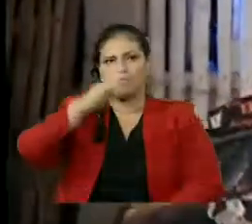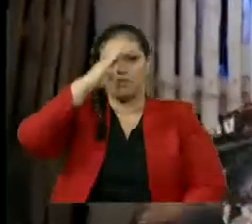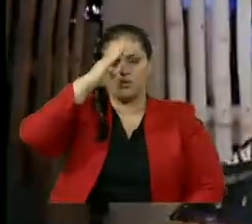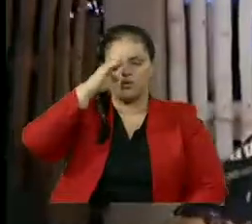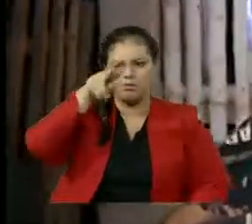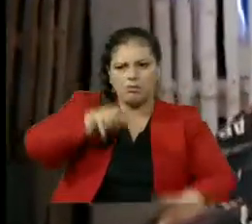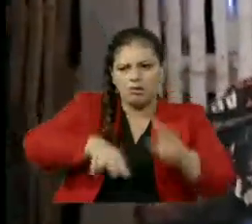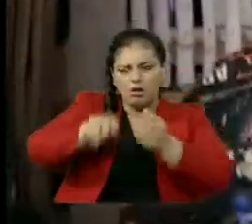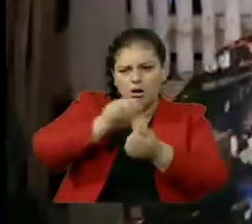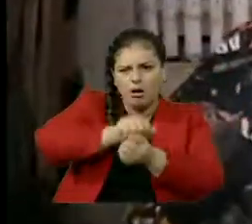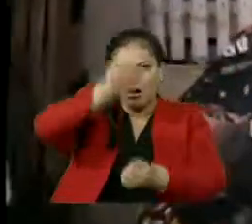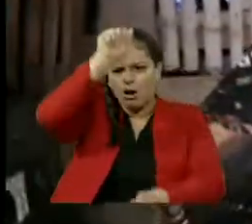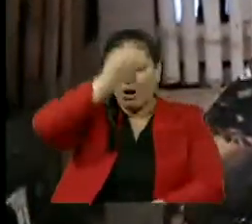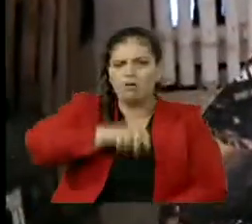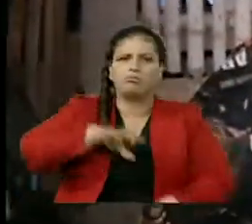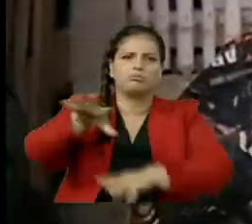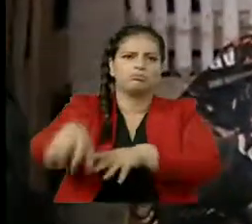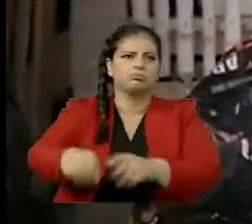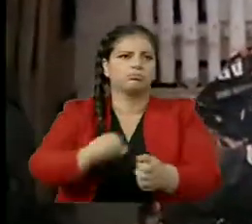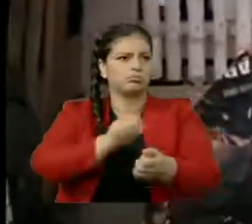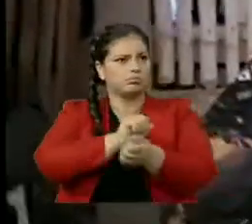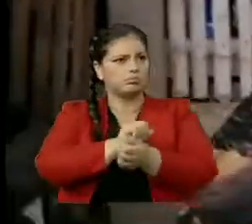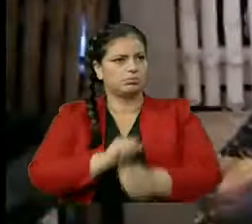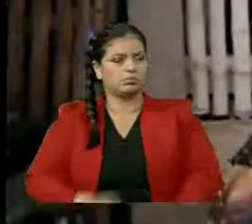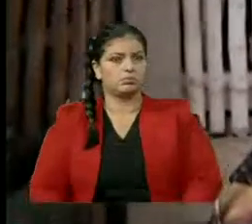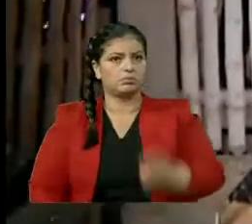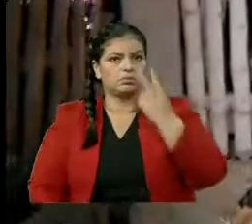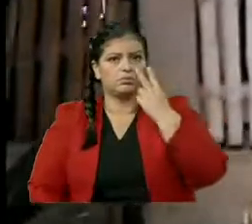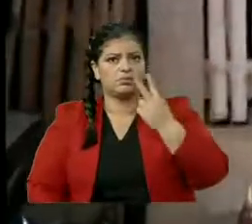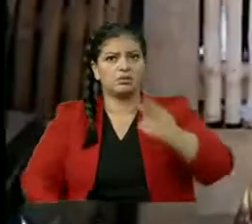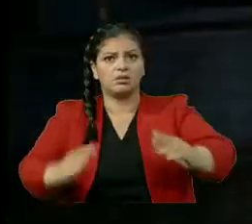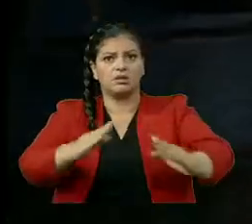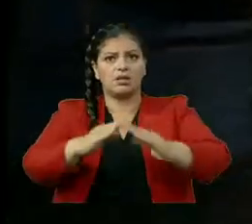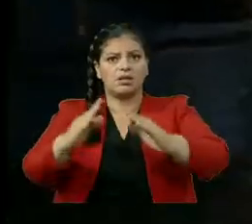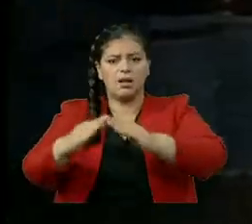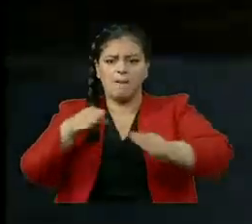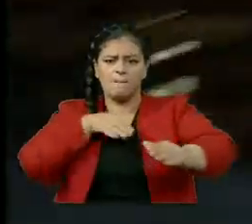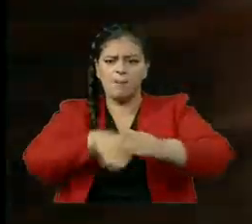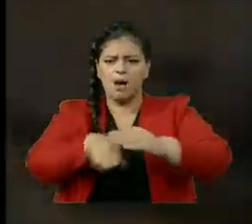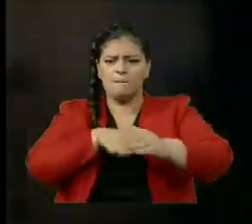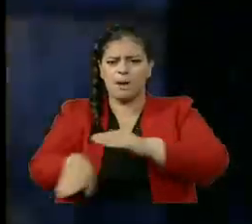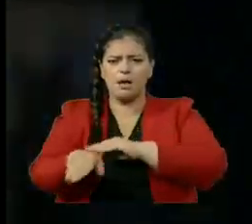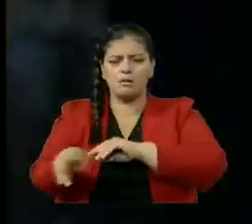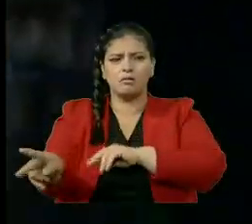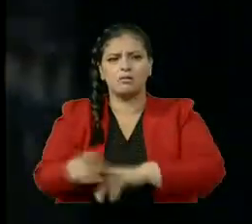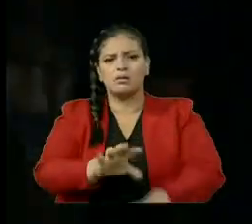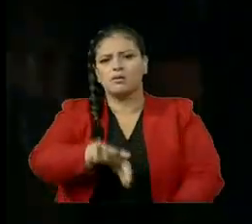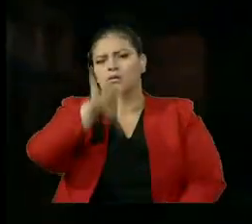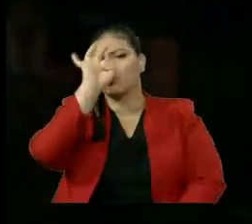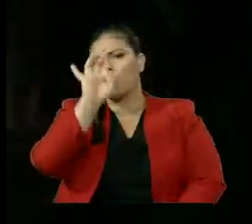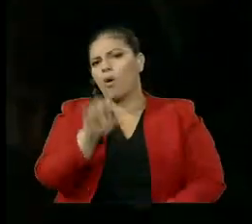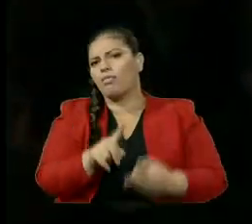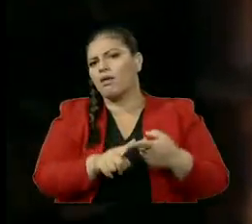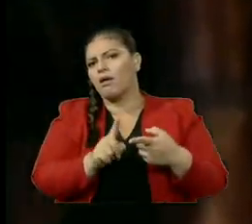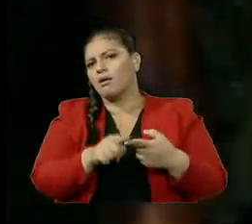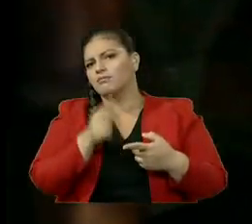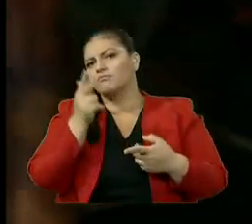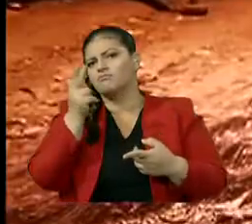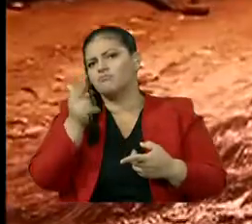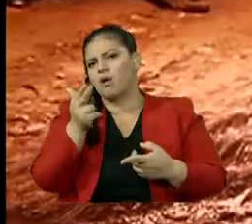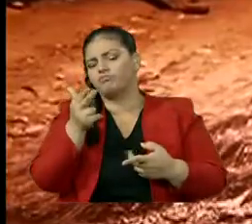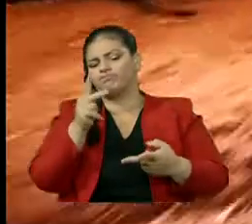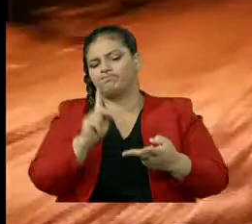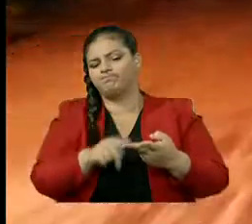urbe. Durante los allanamientos, los uniformados decomisaron armas de fuego, sustancias sujetas a fiscalización, dinero en